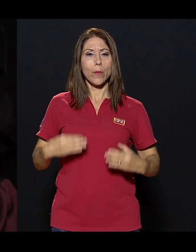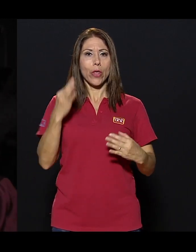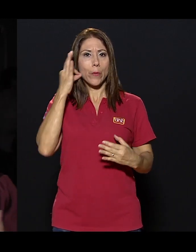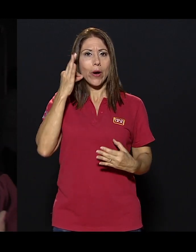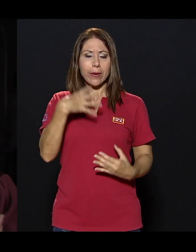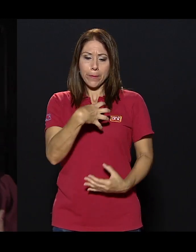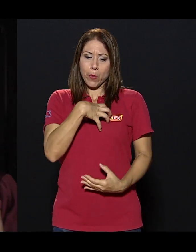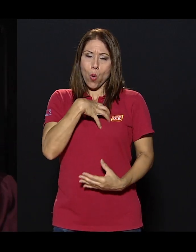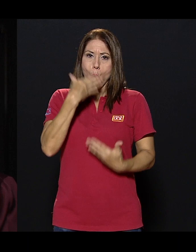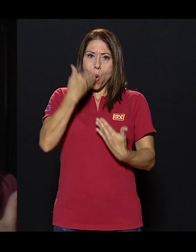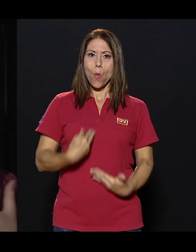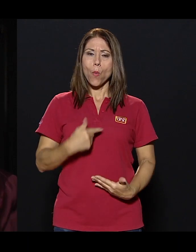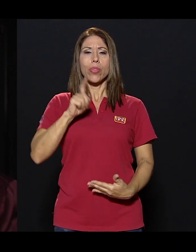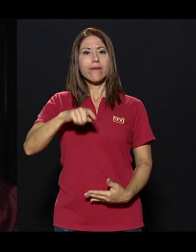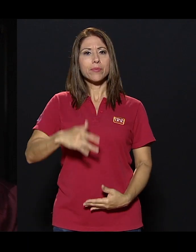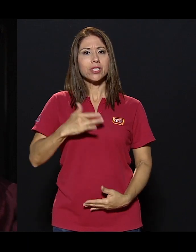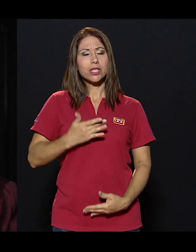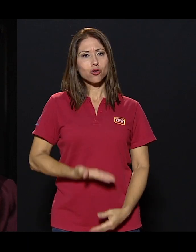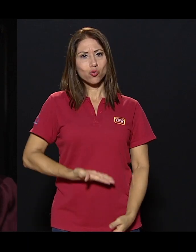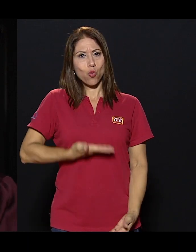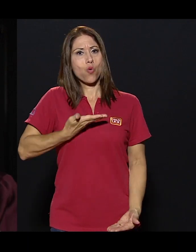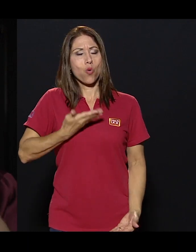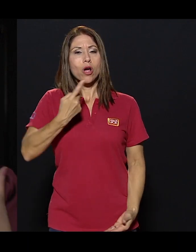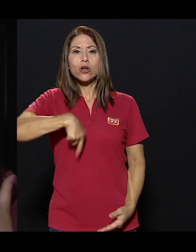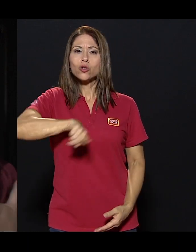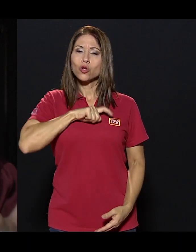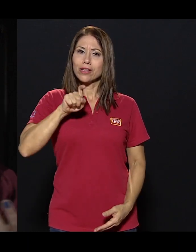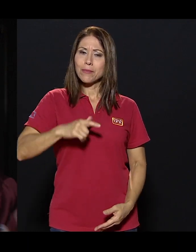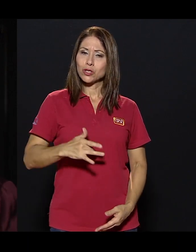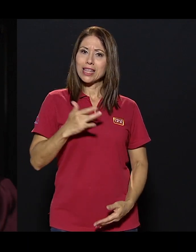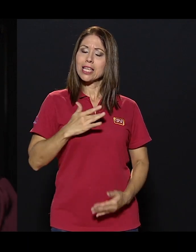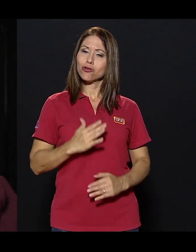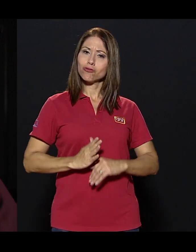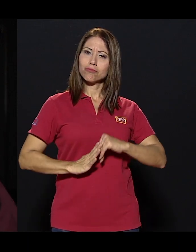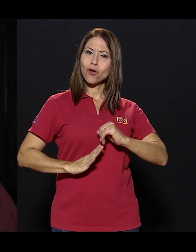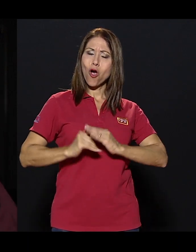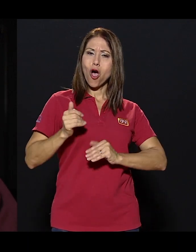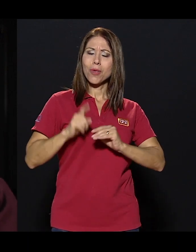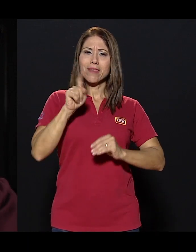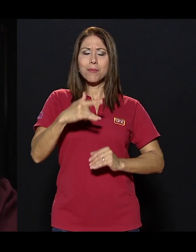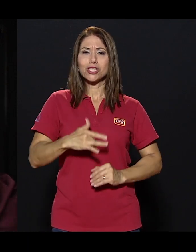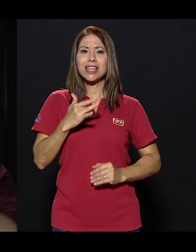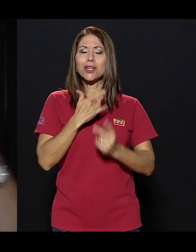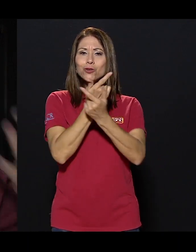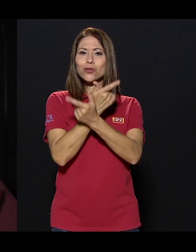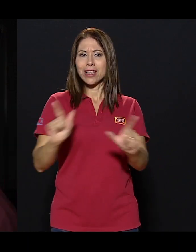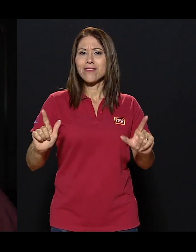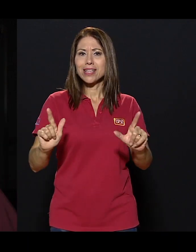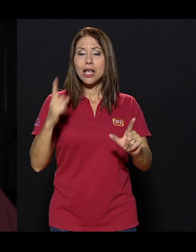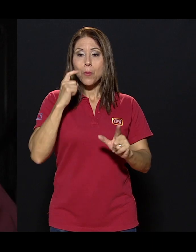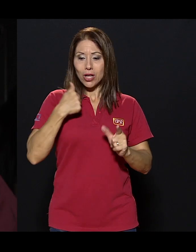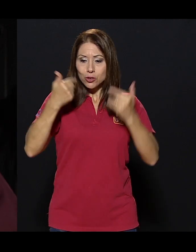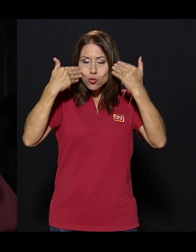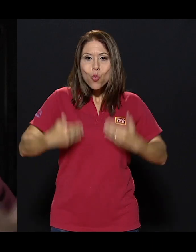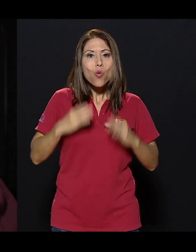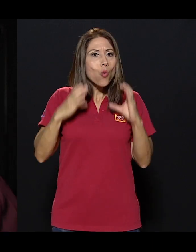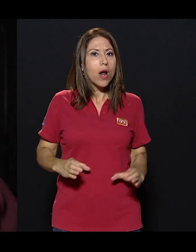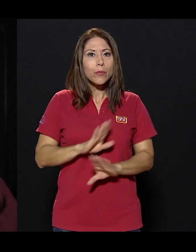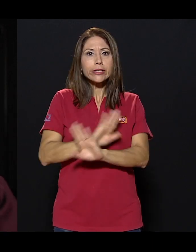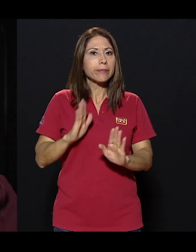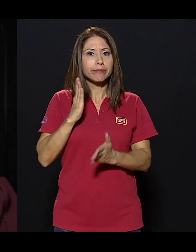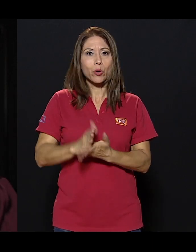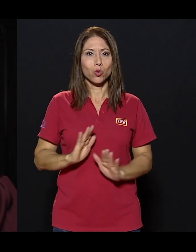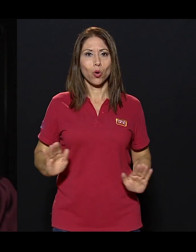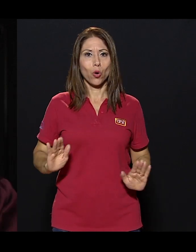pertenece, del que tenemos que sentirnos orgullosas, en el cual tenemos que sentirnos cómodas y con el que tenemos que sentirnos libres, porque es un cuerpo